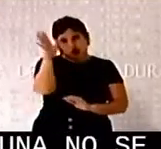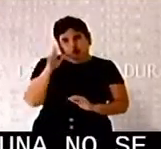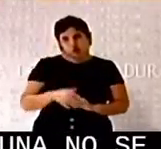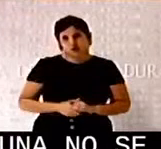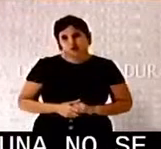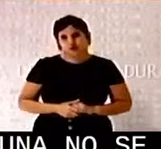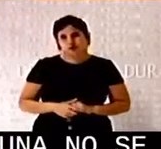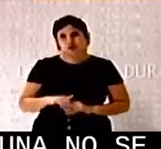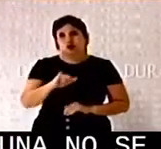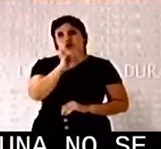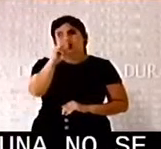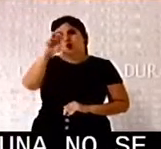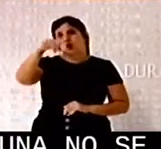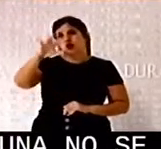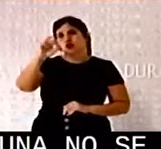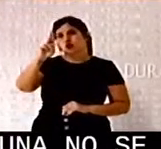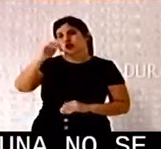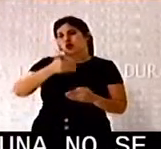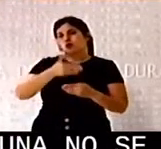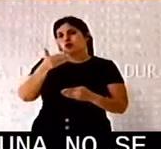Juan Soriano, del diario Hoy.